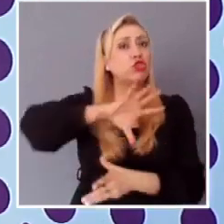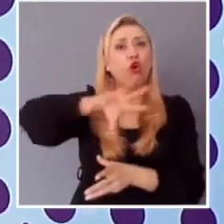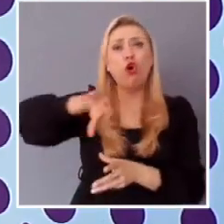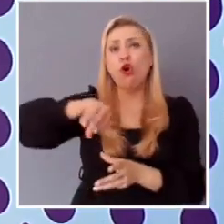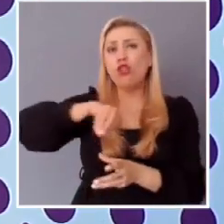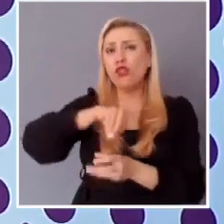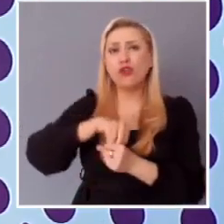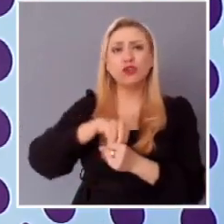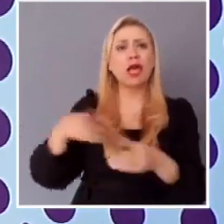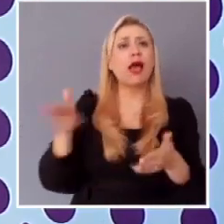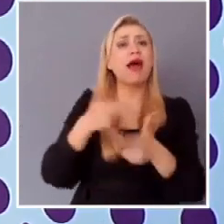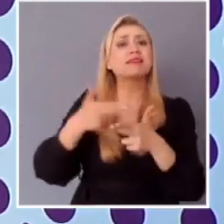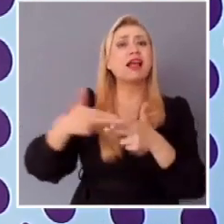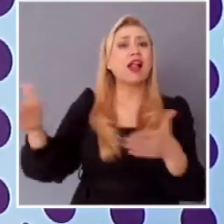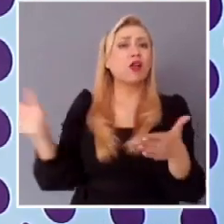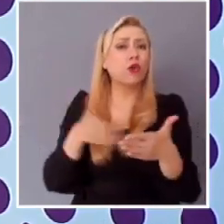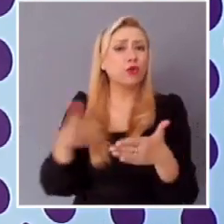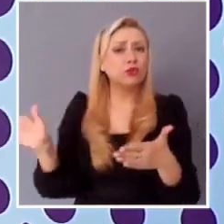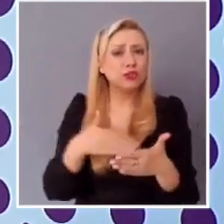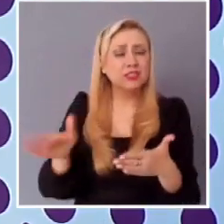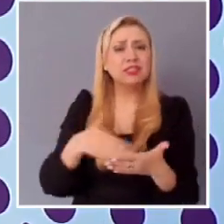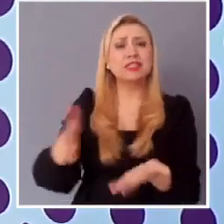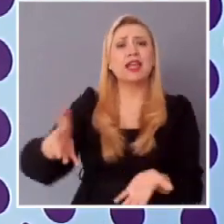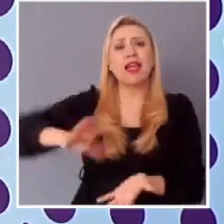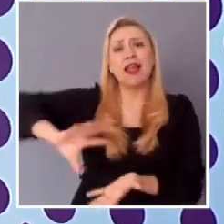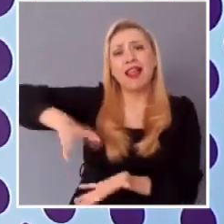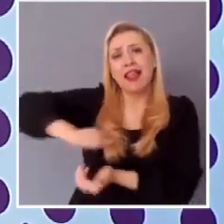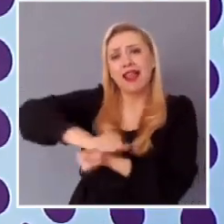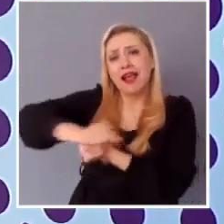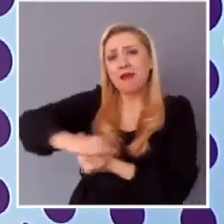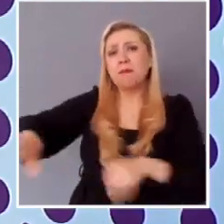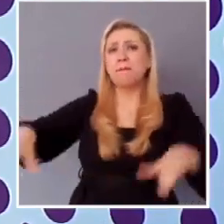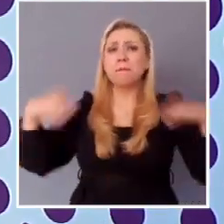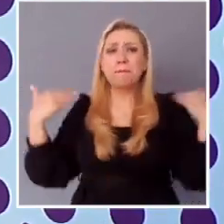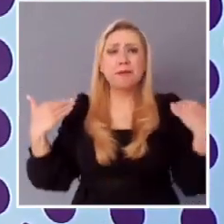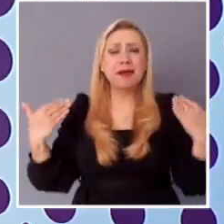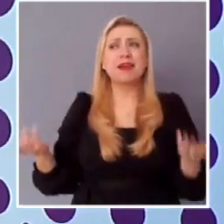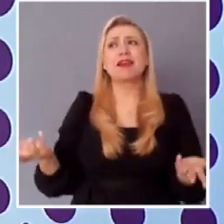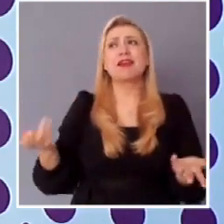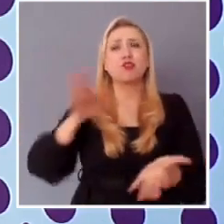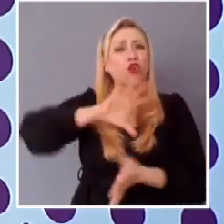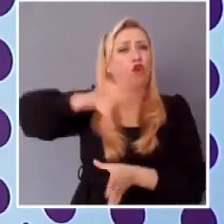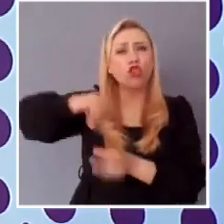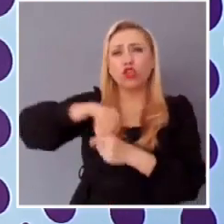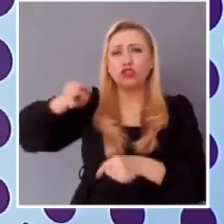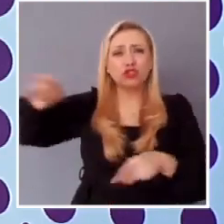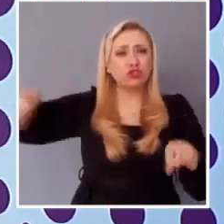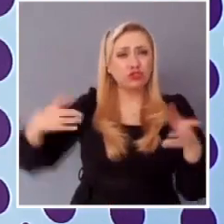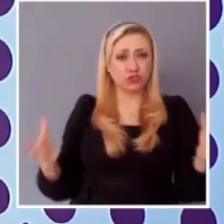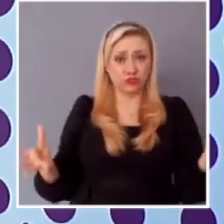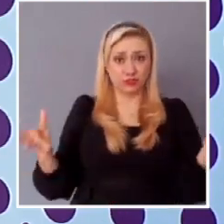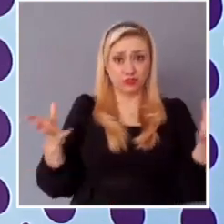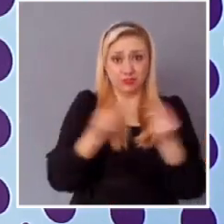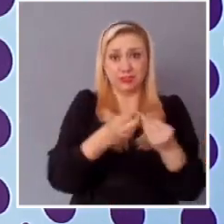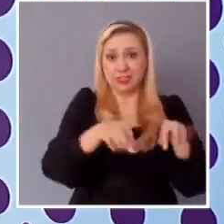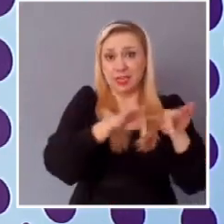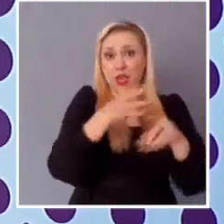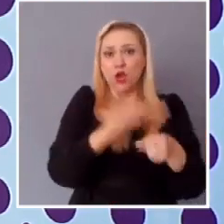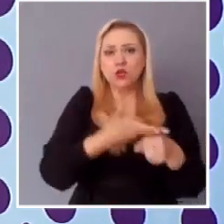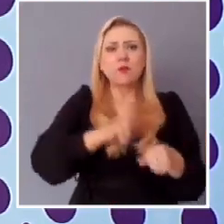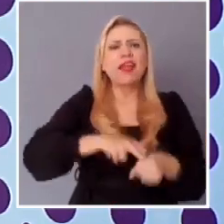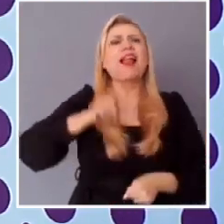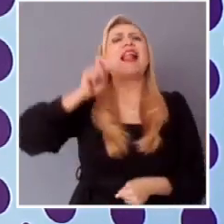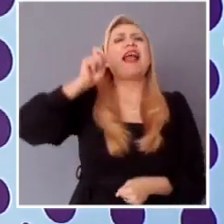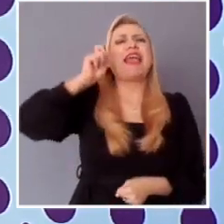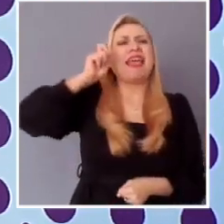trabajadores sociales, todas las personas que están implicadas en brindar estos servicios conozcan de qué va la reforma, qué